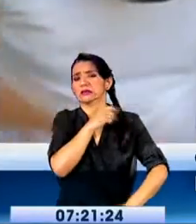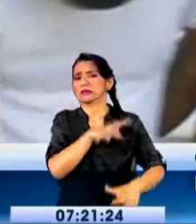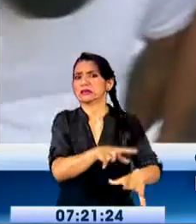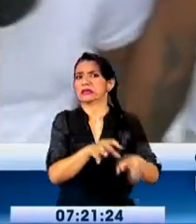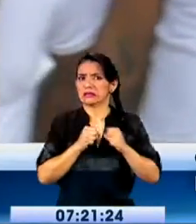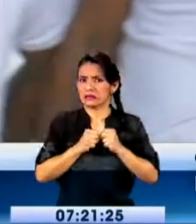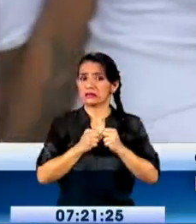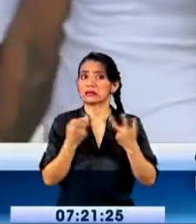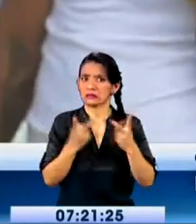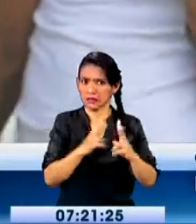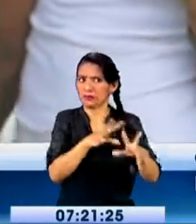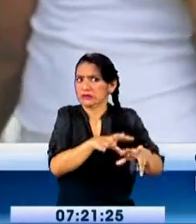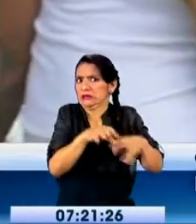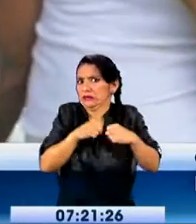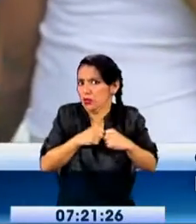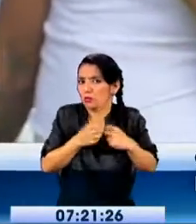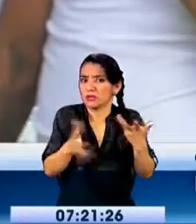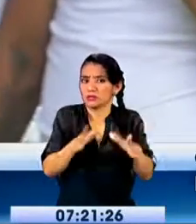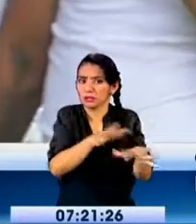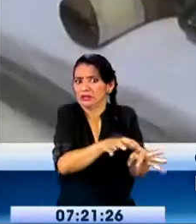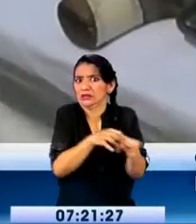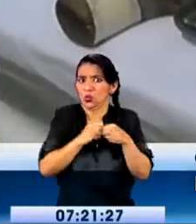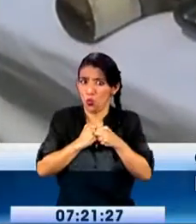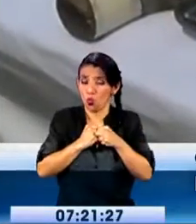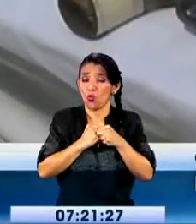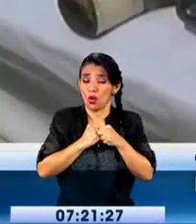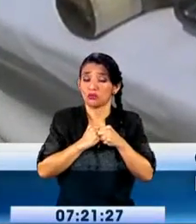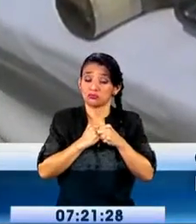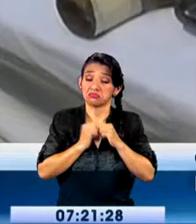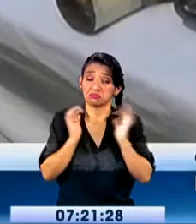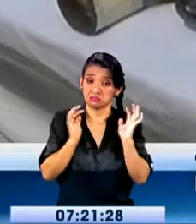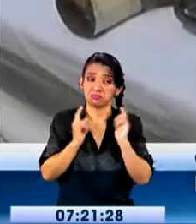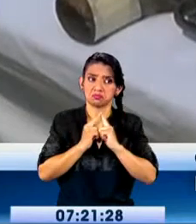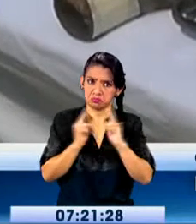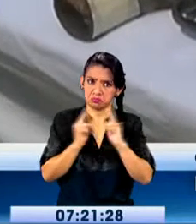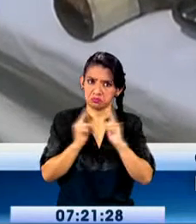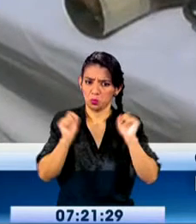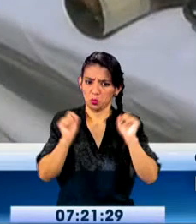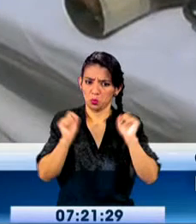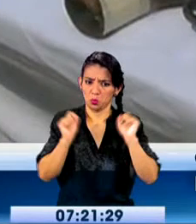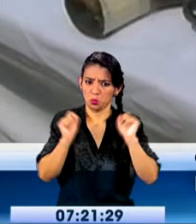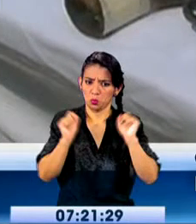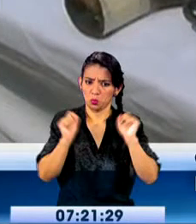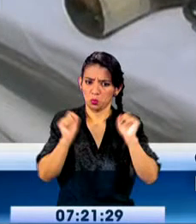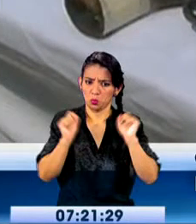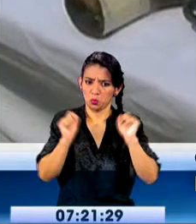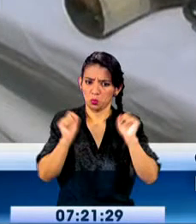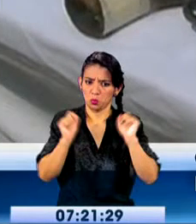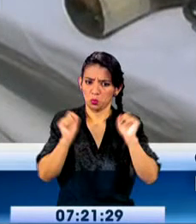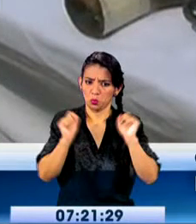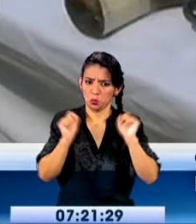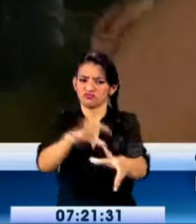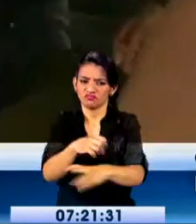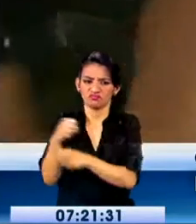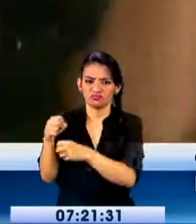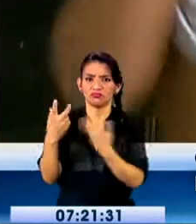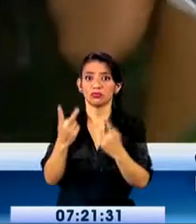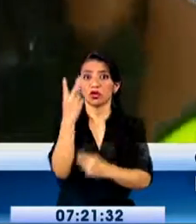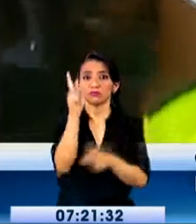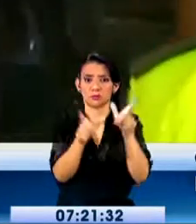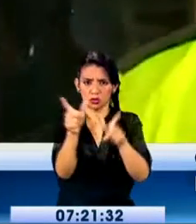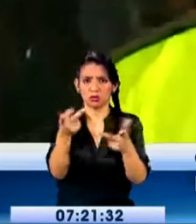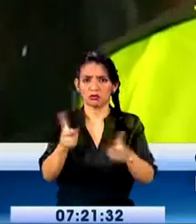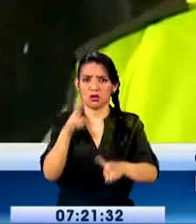modalidad de tipo secuestro exprés. Se logró la neutralización del vehículo y la detención de dos